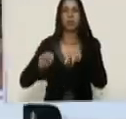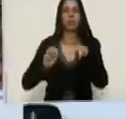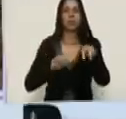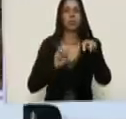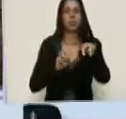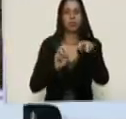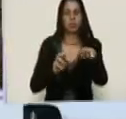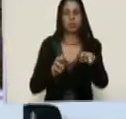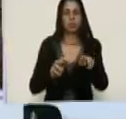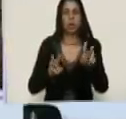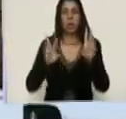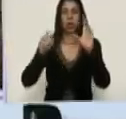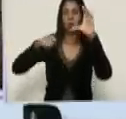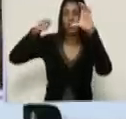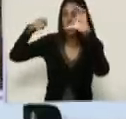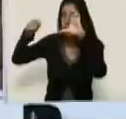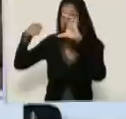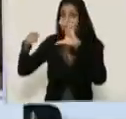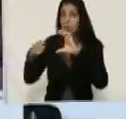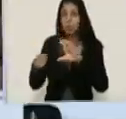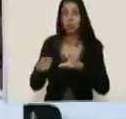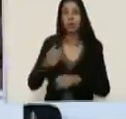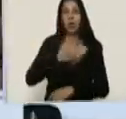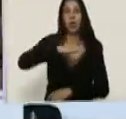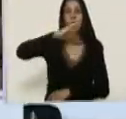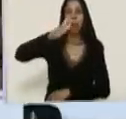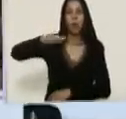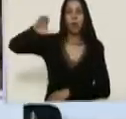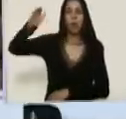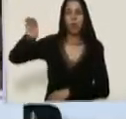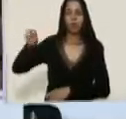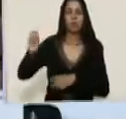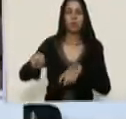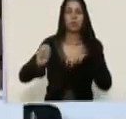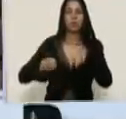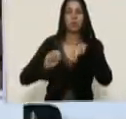los nuevos, el nuevo paso a los Andes.